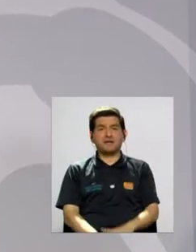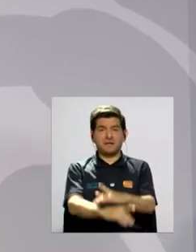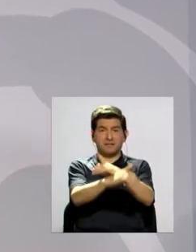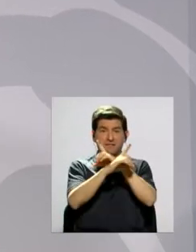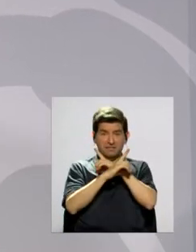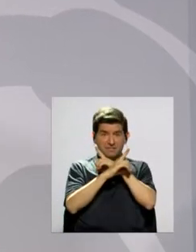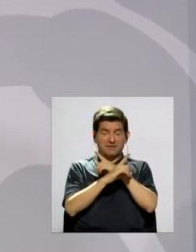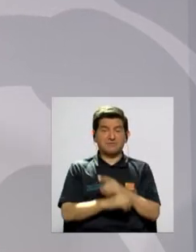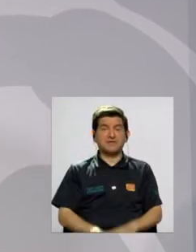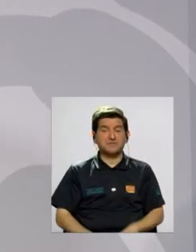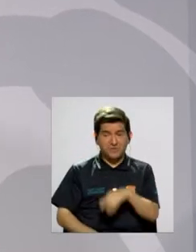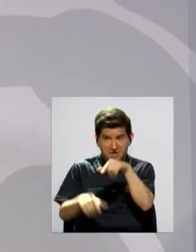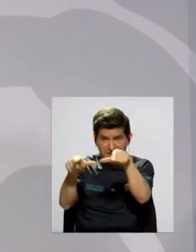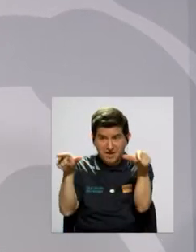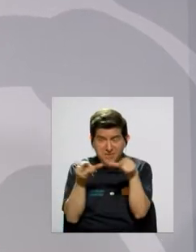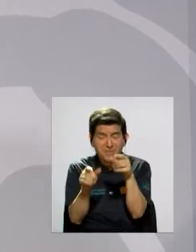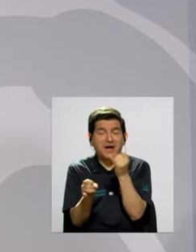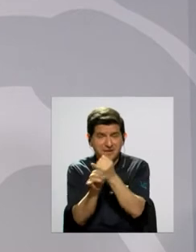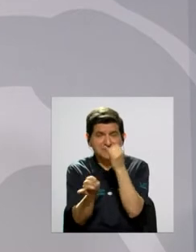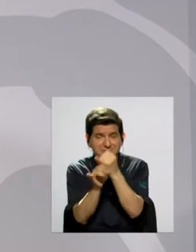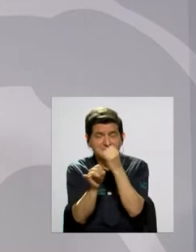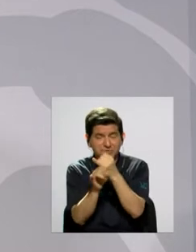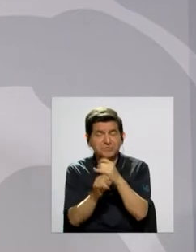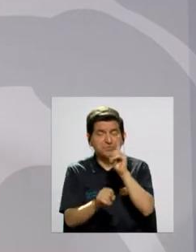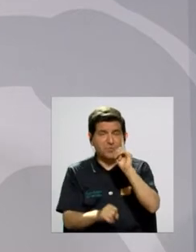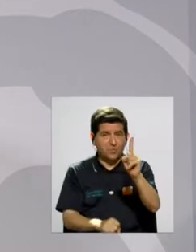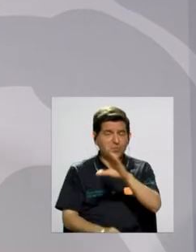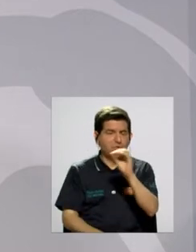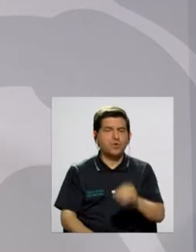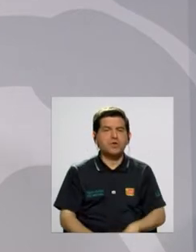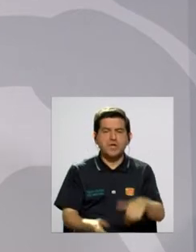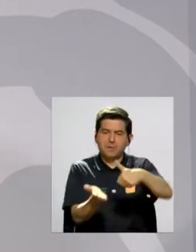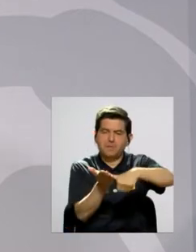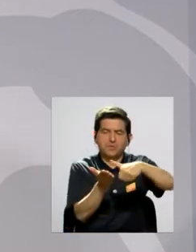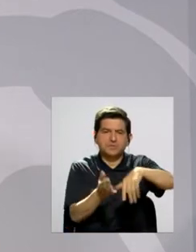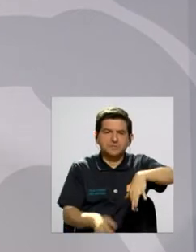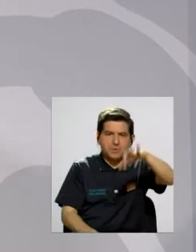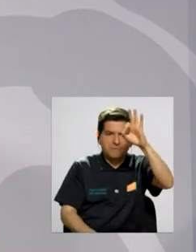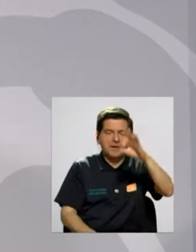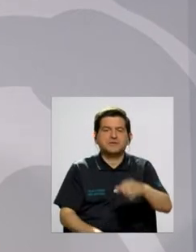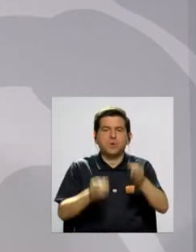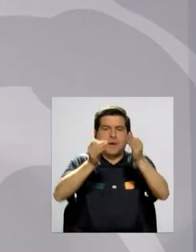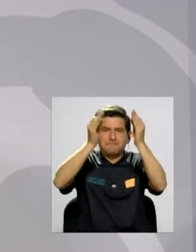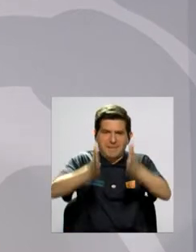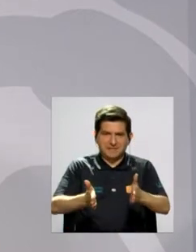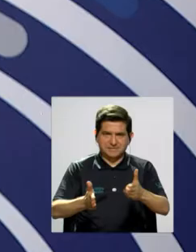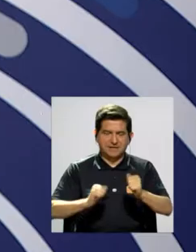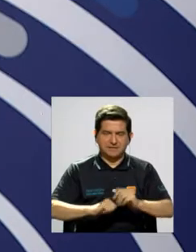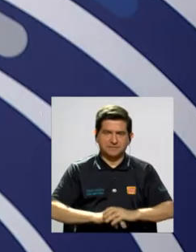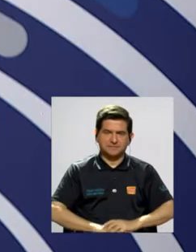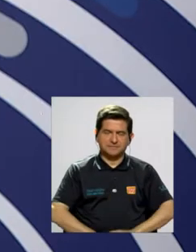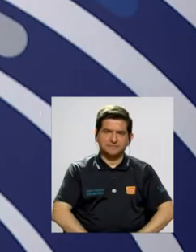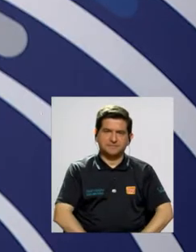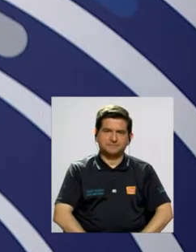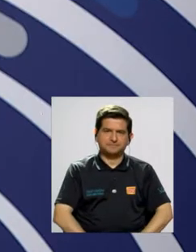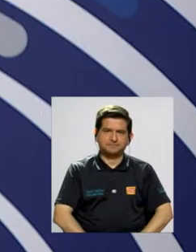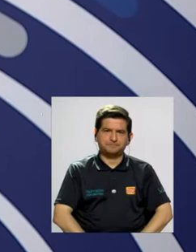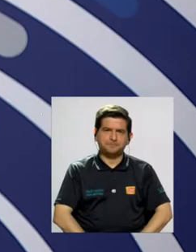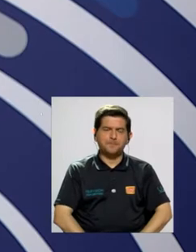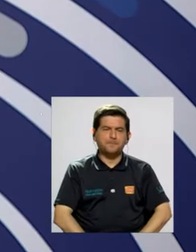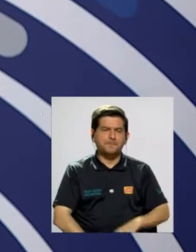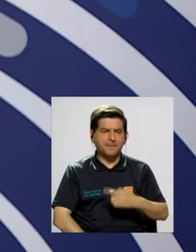es uno de los casos fundamentales y, por supuesto, la elección de los magistrados también. Sí, yo